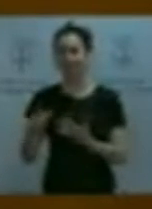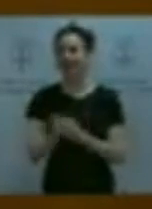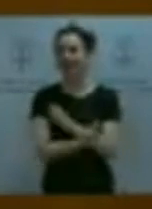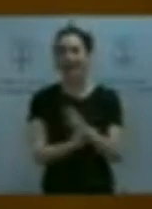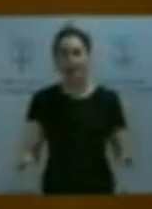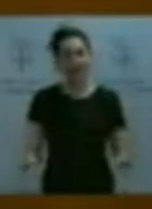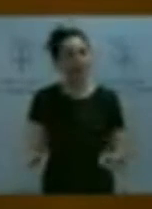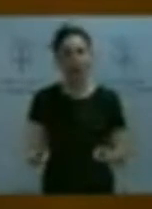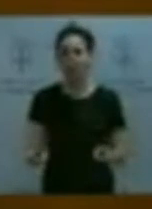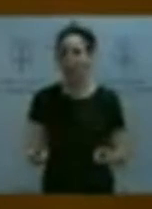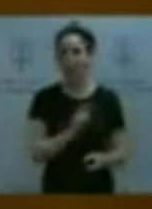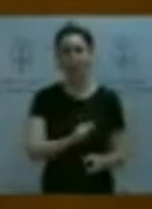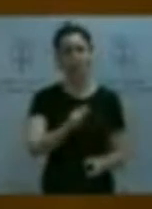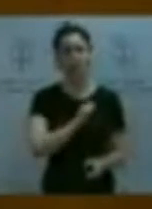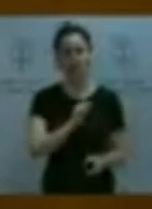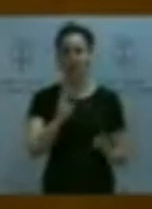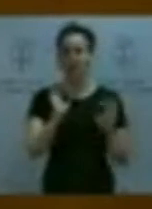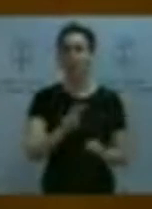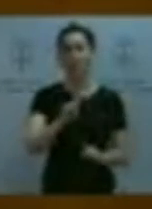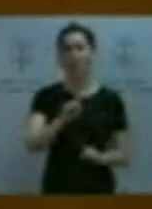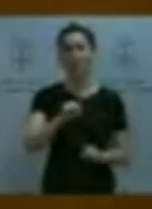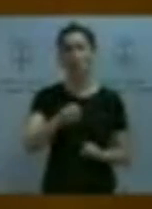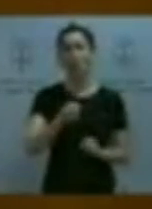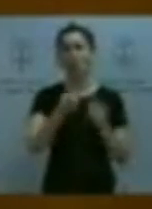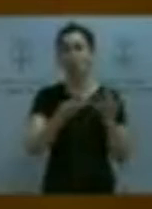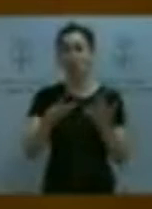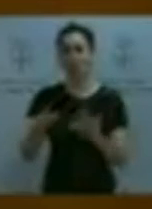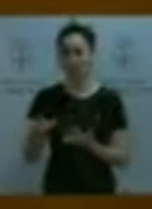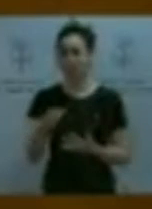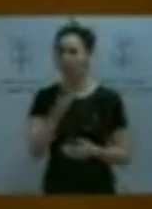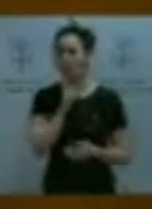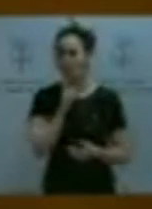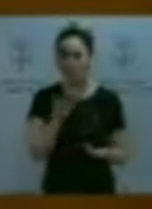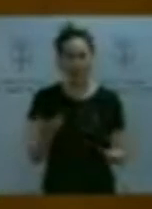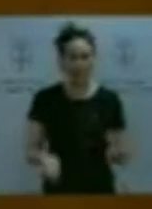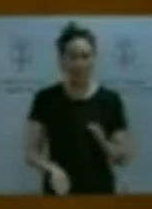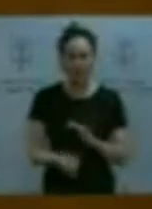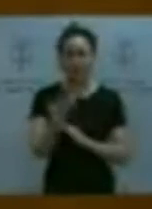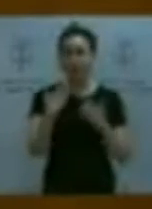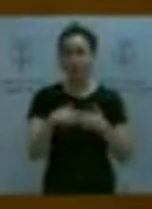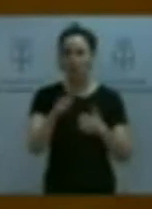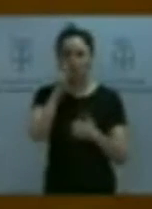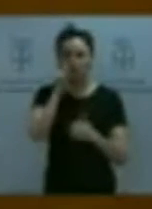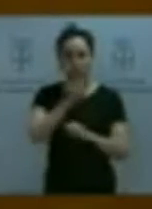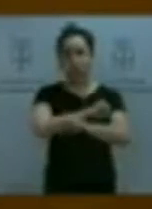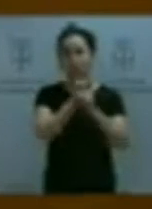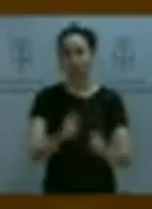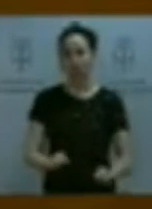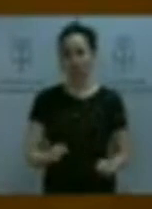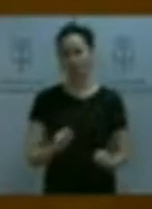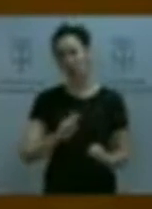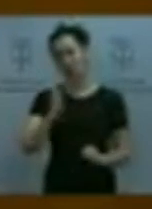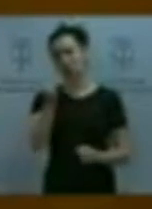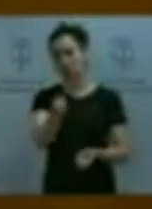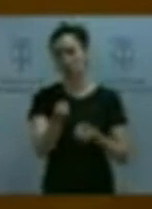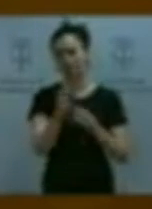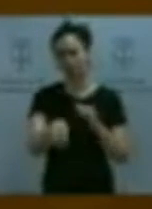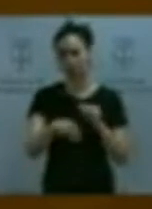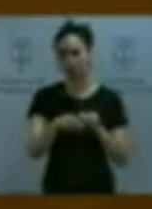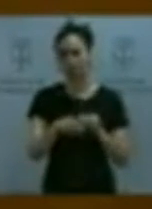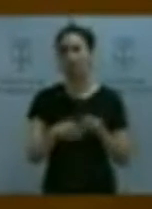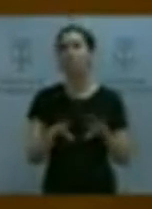¿Cómo vamos a crear una industria turística? ¿Cómo la vamos a crear? Pero es que le voy a dar otro dato complementario. ¿Y cuál ha sido la ocupación? Pues la ocupación ha sido, una